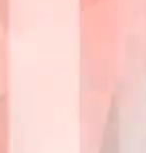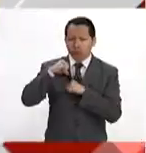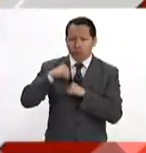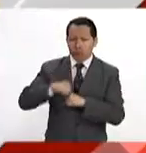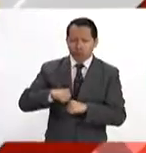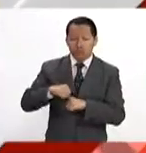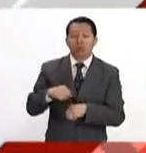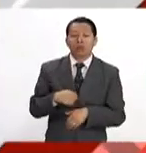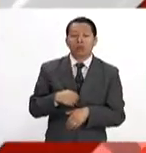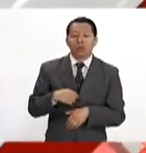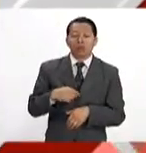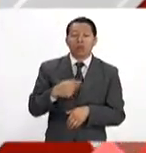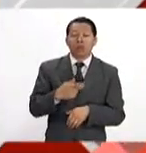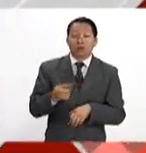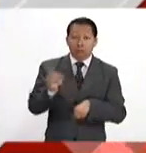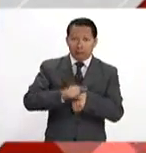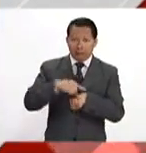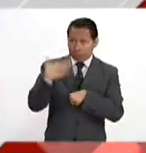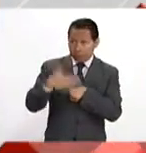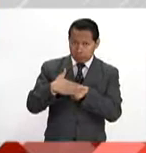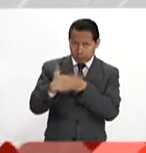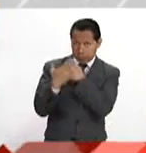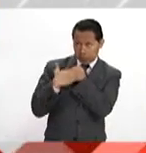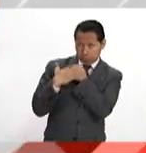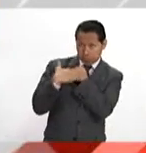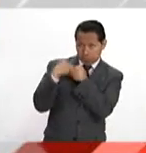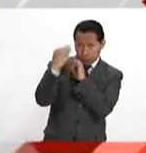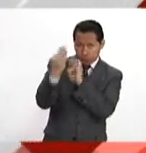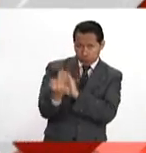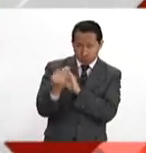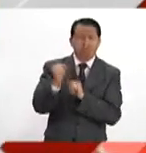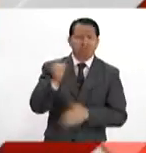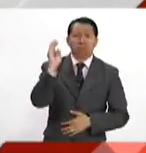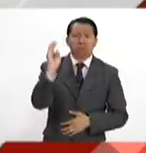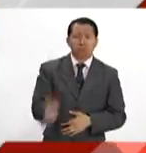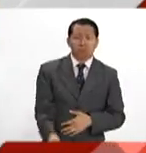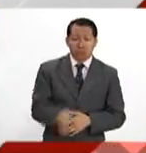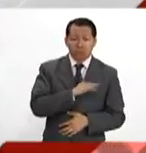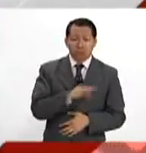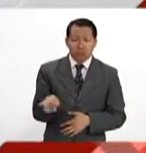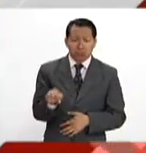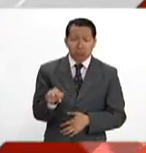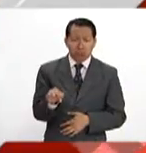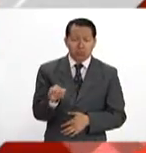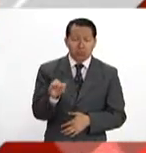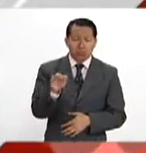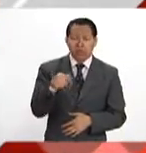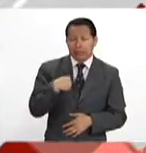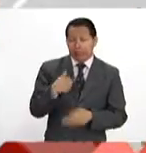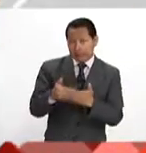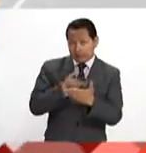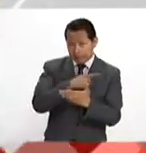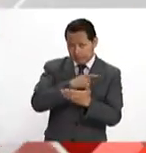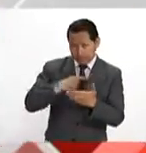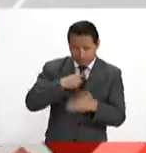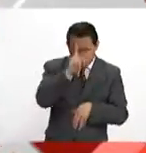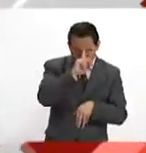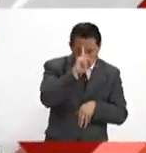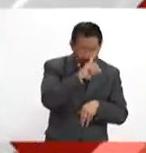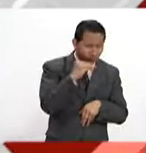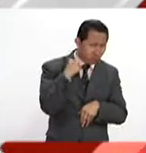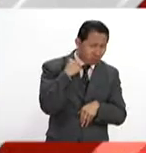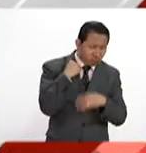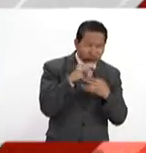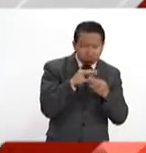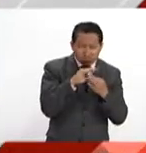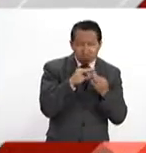día que me toque dar cara, saldremos a dar cara para lo que sea. Tengo que asesorarme, tengo que preguntar, tengo que investigar